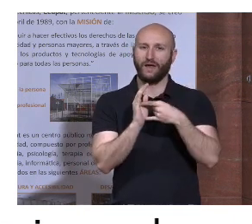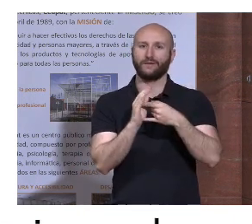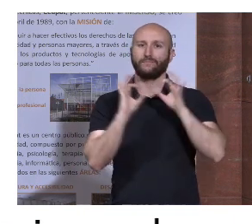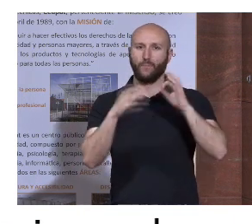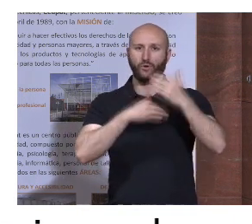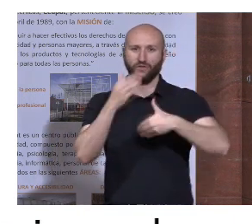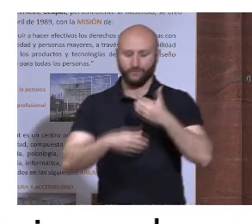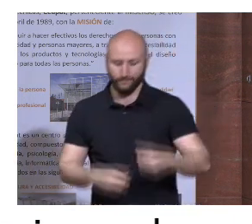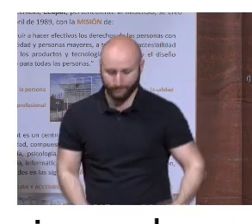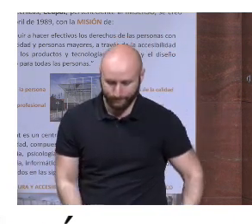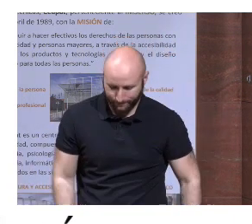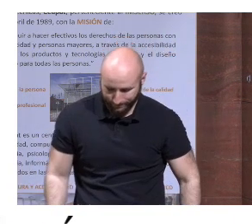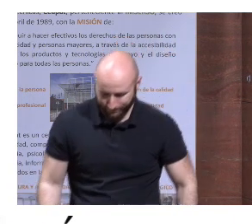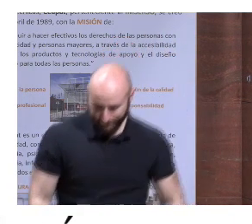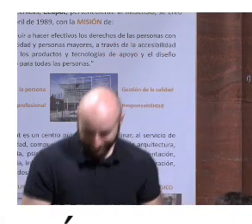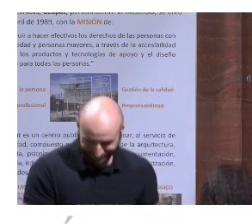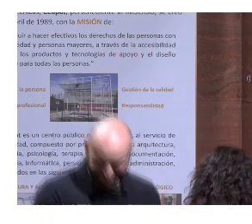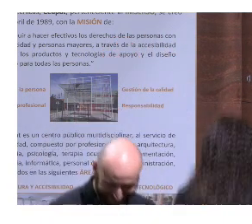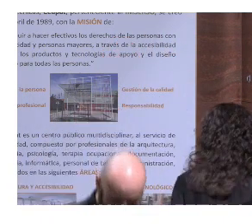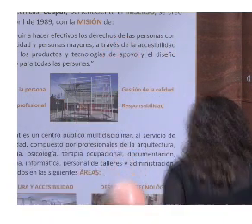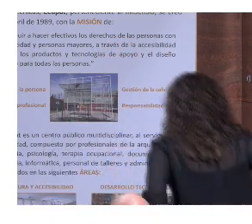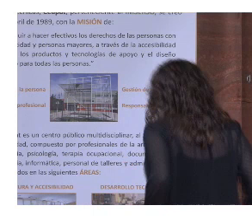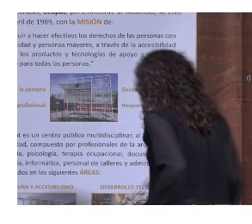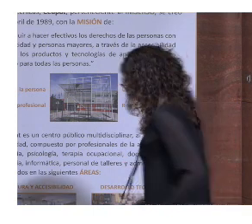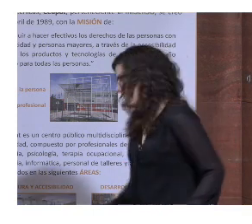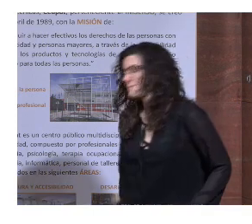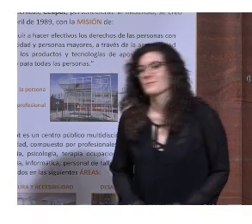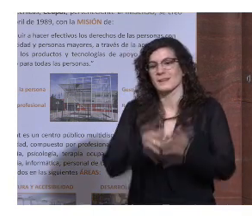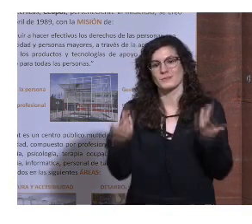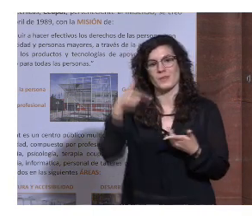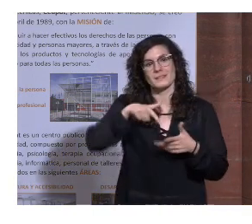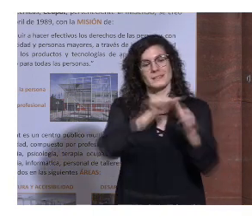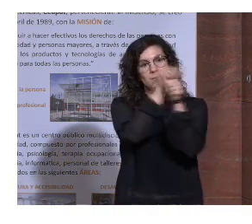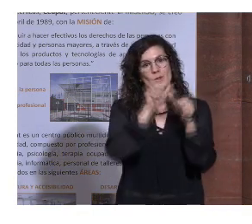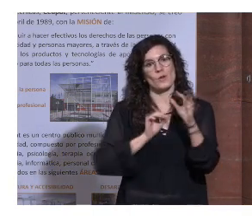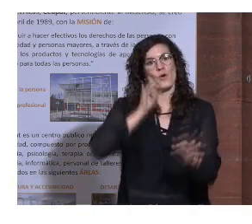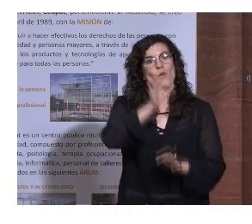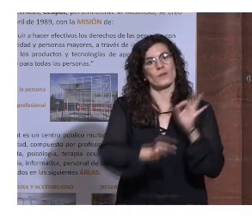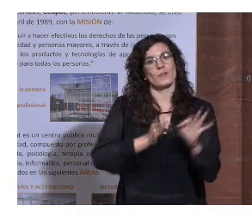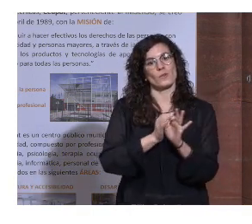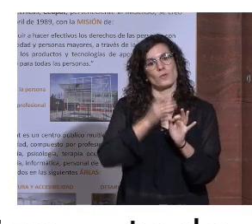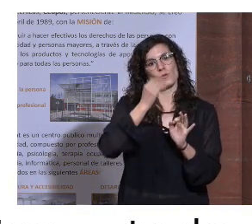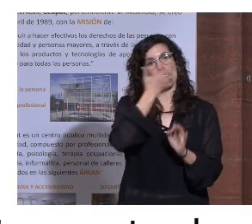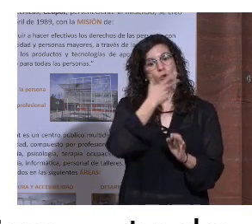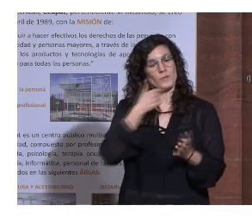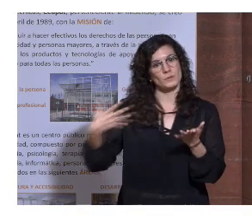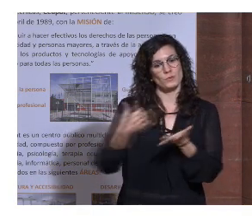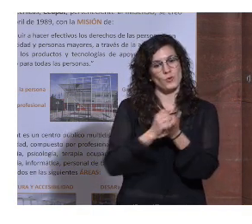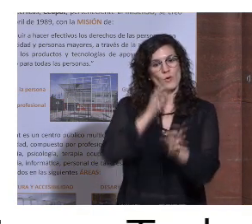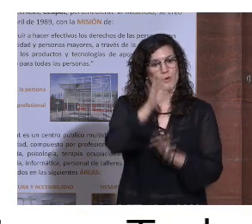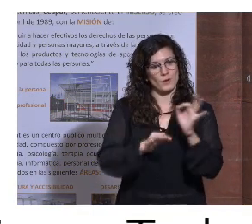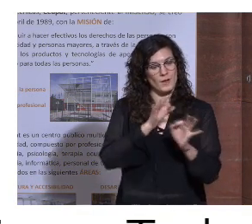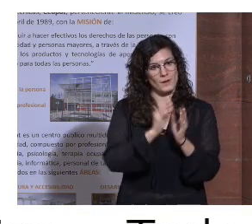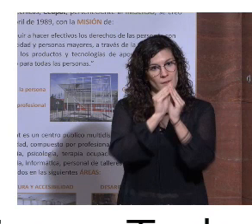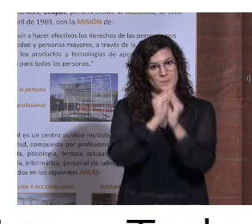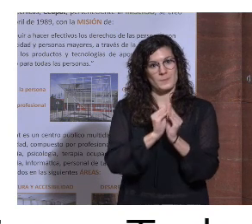procesos. Entonces, este modelo se organiza, todo este conocimiento se organiza y se crea este modelo y se